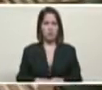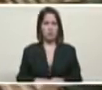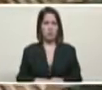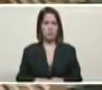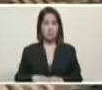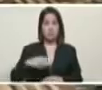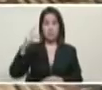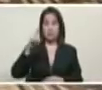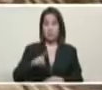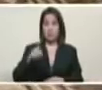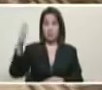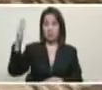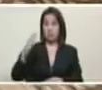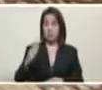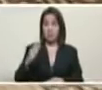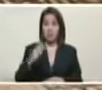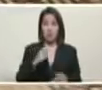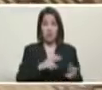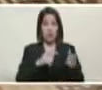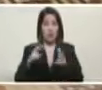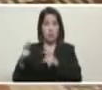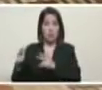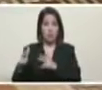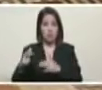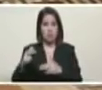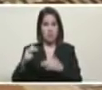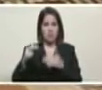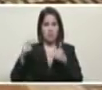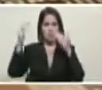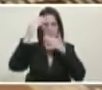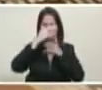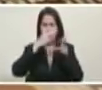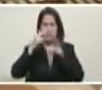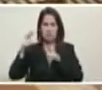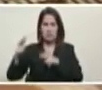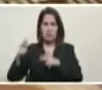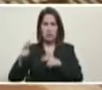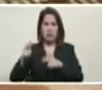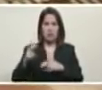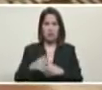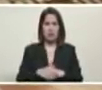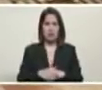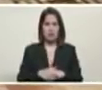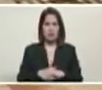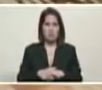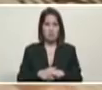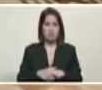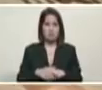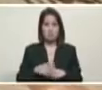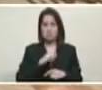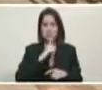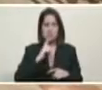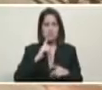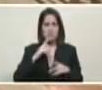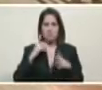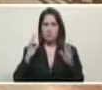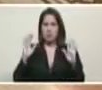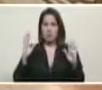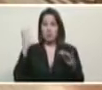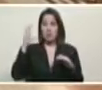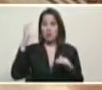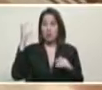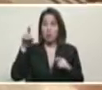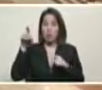También viene la violencia paramilitar o de disidentes guerrilleros, llámese como se llamen, de Colombia.